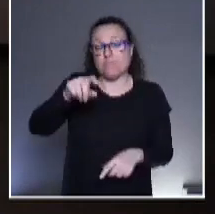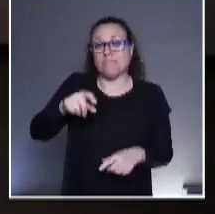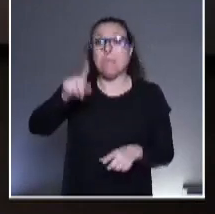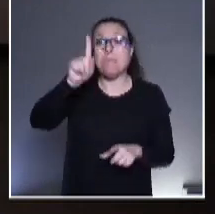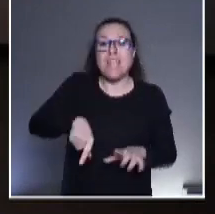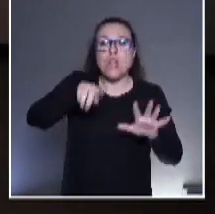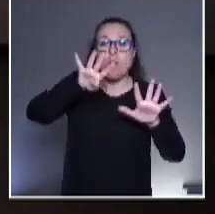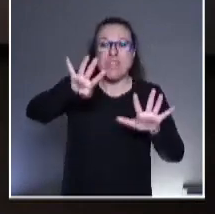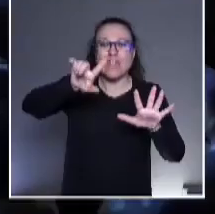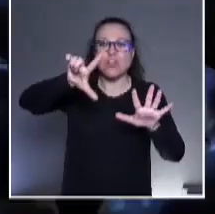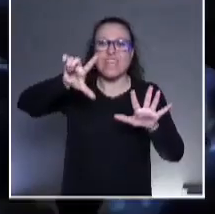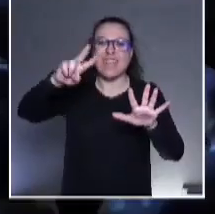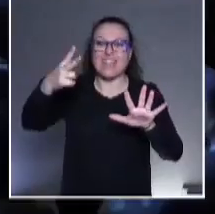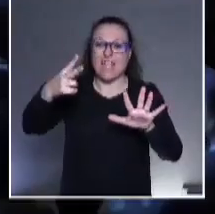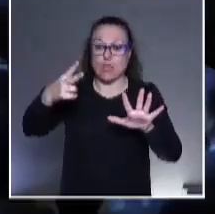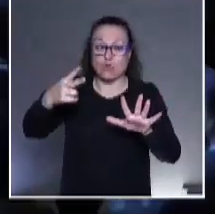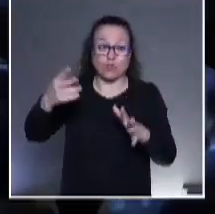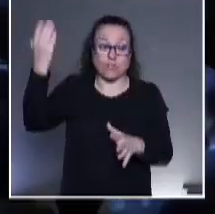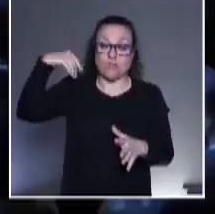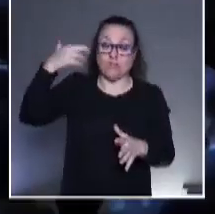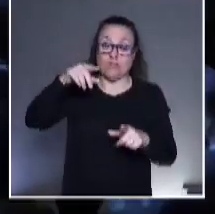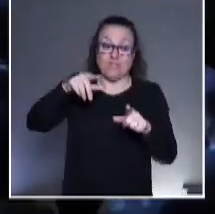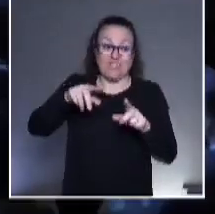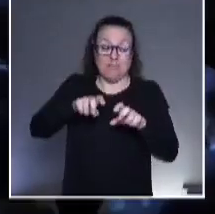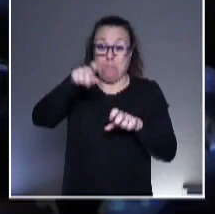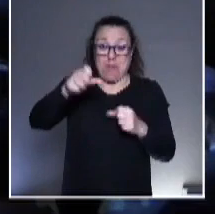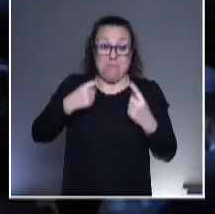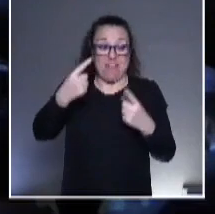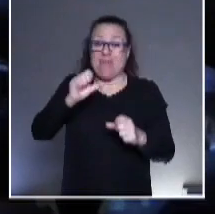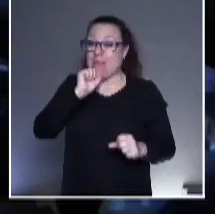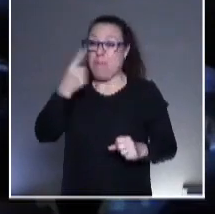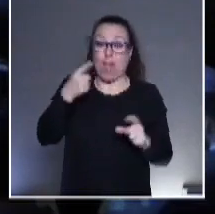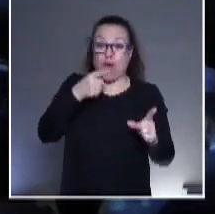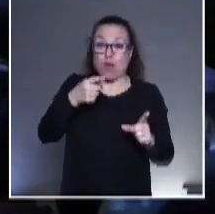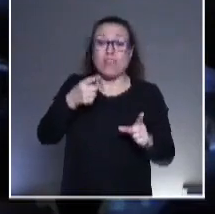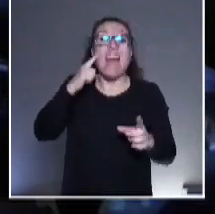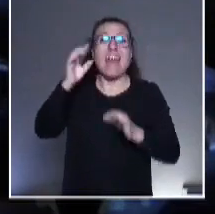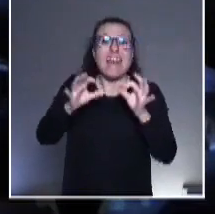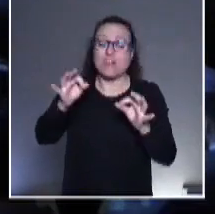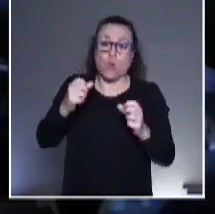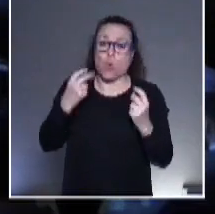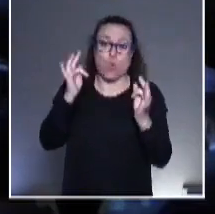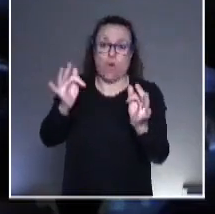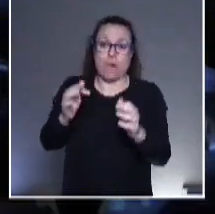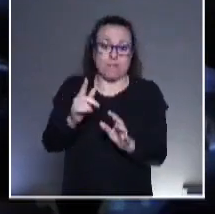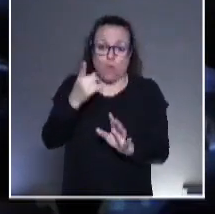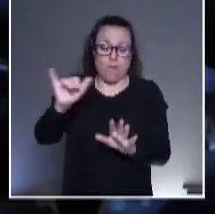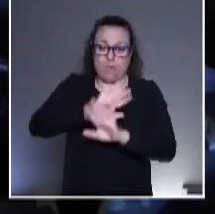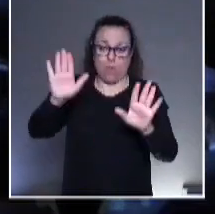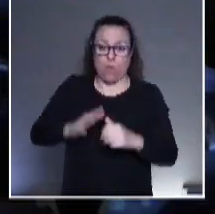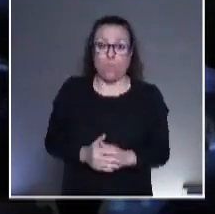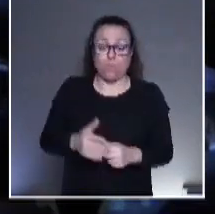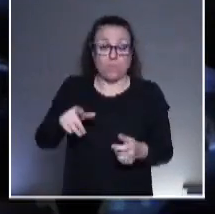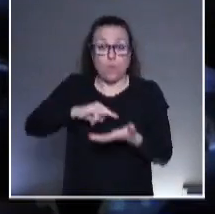en 1972 y nunca más se ha vuelto a repetir, dado su riesgo. En mi intervención no voy a tratar sobre